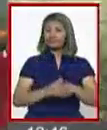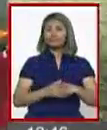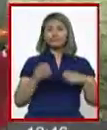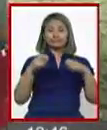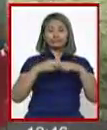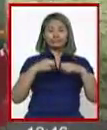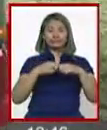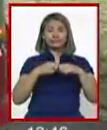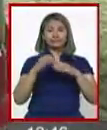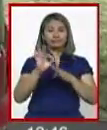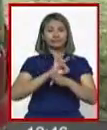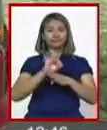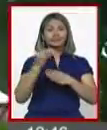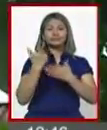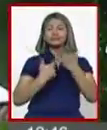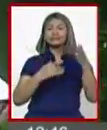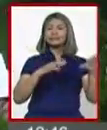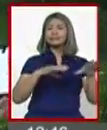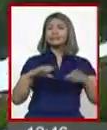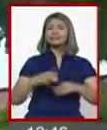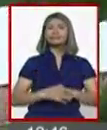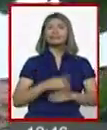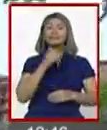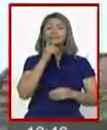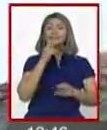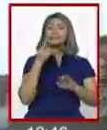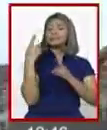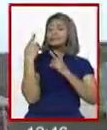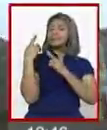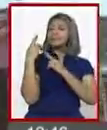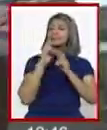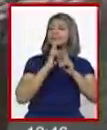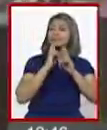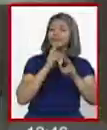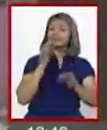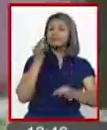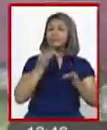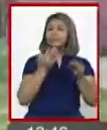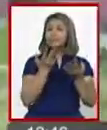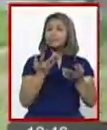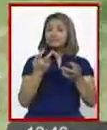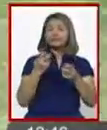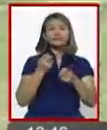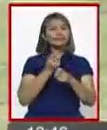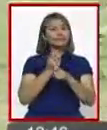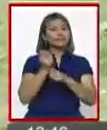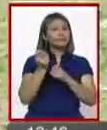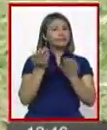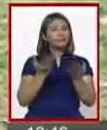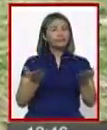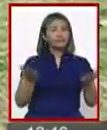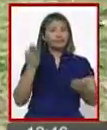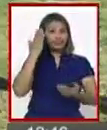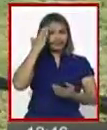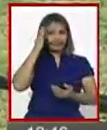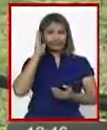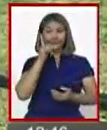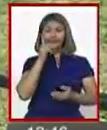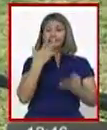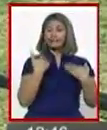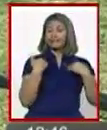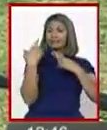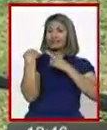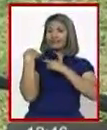los artefactos encendidos, ¿no? Ahora, ¿qué vamos a hacer? ¿Quién va a responder por eso, digamos, no? Si hay artefactos, pues no, dañados, ¿quién